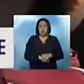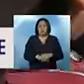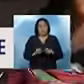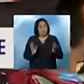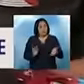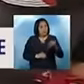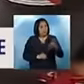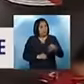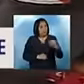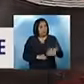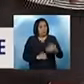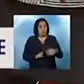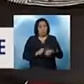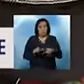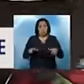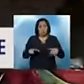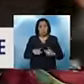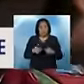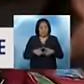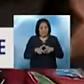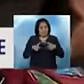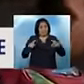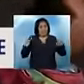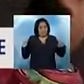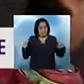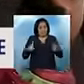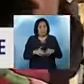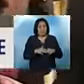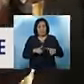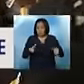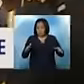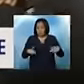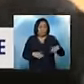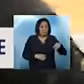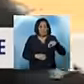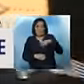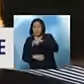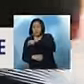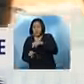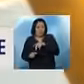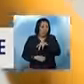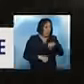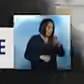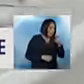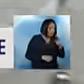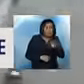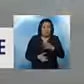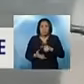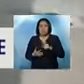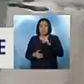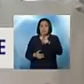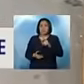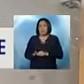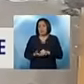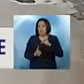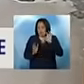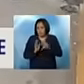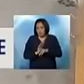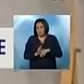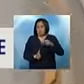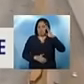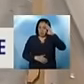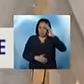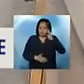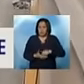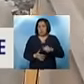Entonces, en realidad es un espacio bastante amplio en el que hay que estar corriendo de un extremo hacia otro, ¿no? Y aquí vemos los intentos, por ejemplo, de la policía